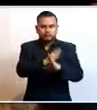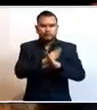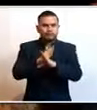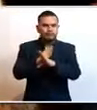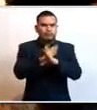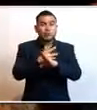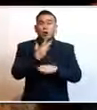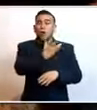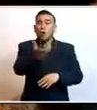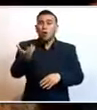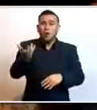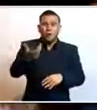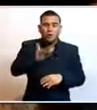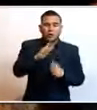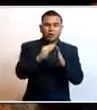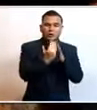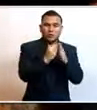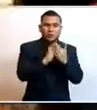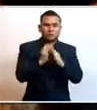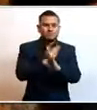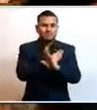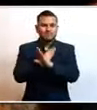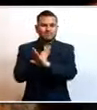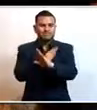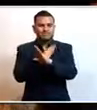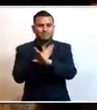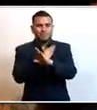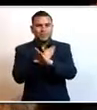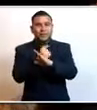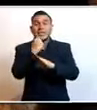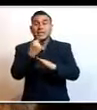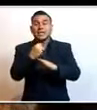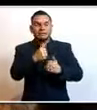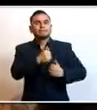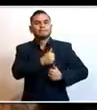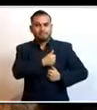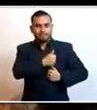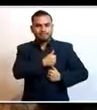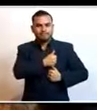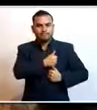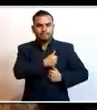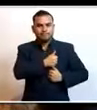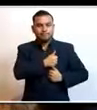acá, toda la gente de las comunidades de aquí y toda la gente de las comunidades de El Salvador.